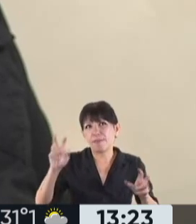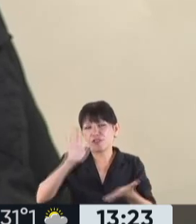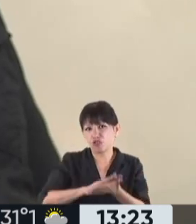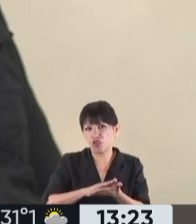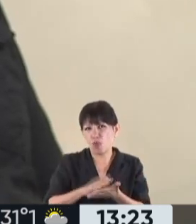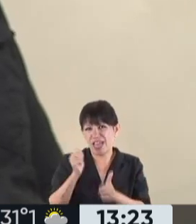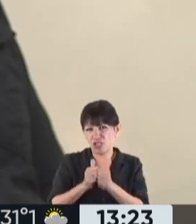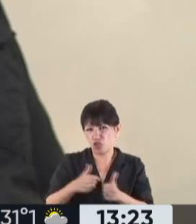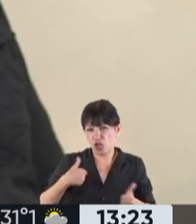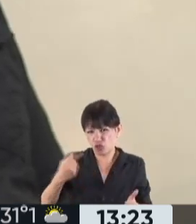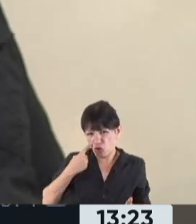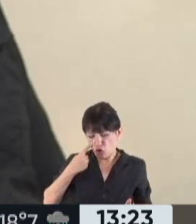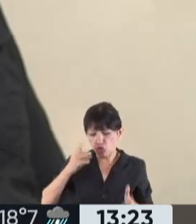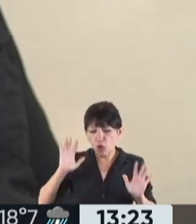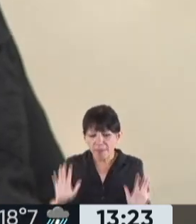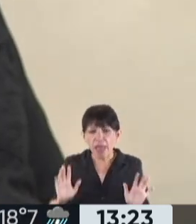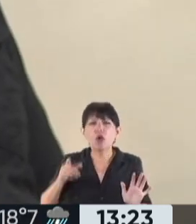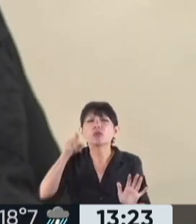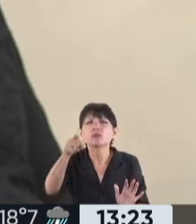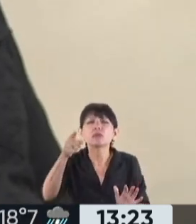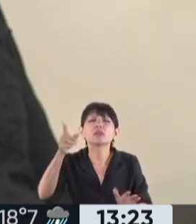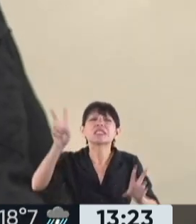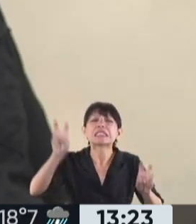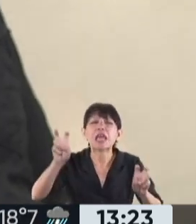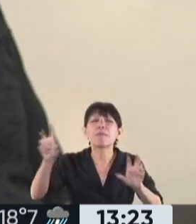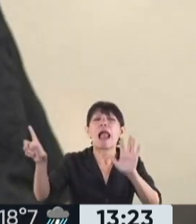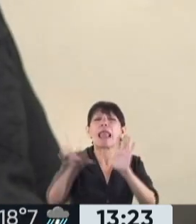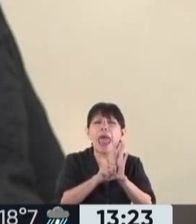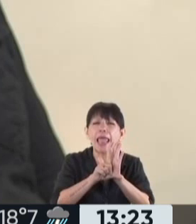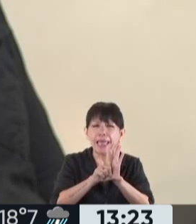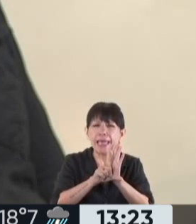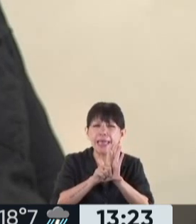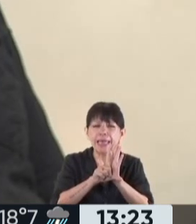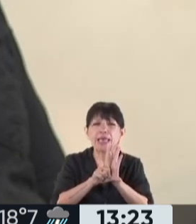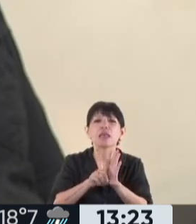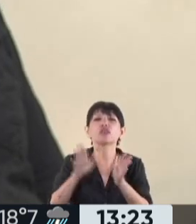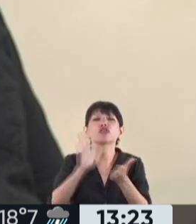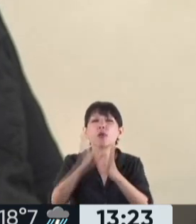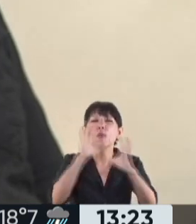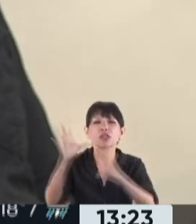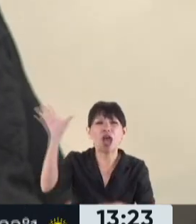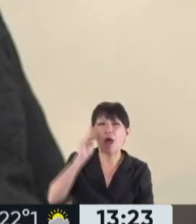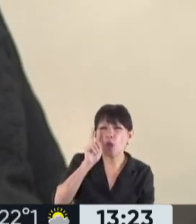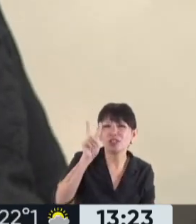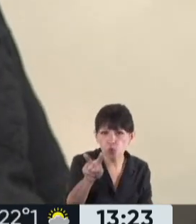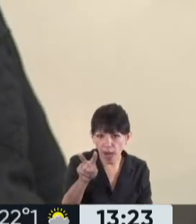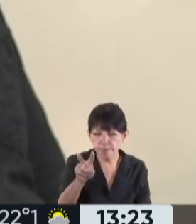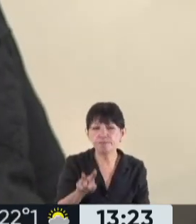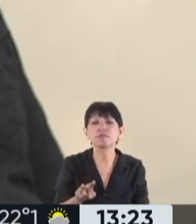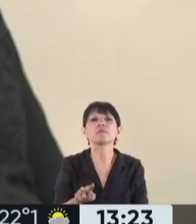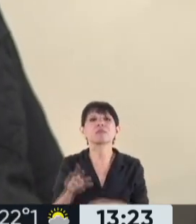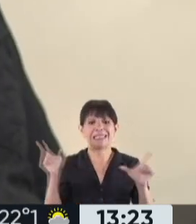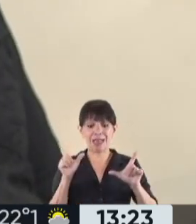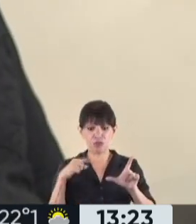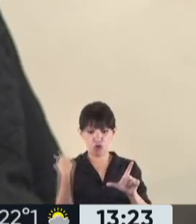también cómo analizan la implementación de la Ley de Servicios de Comunicación Audiovisual. Barricada TV es un canal que tiene licencia en la televisión